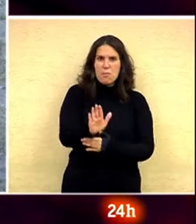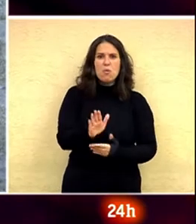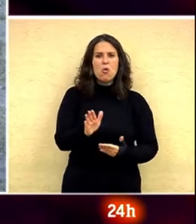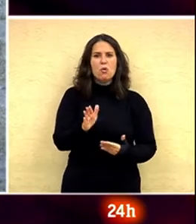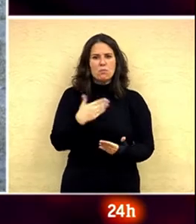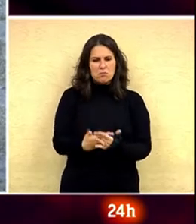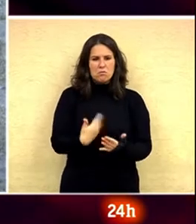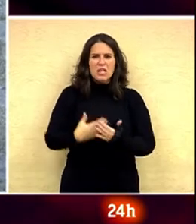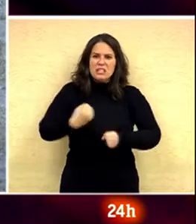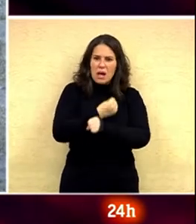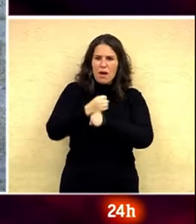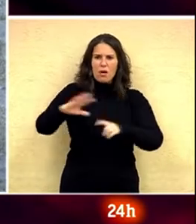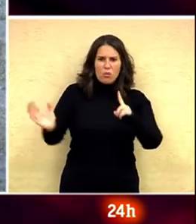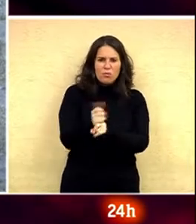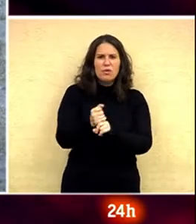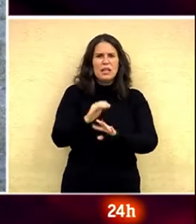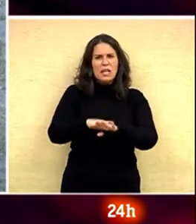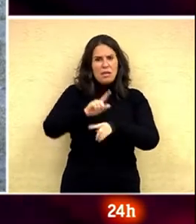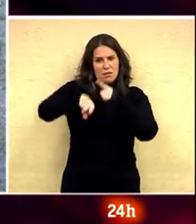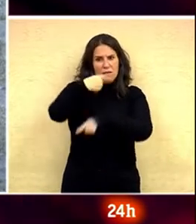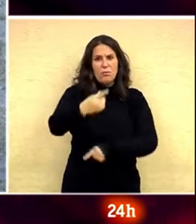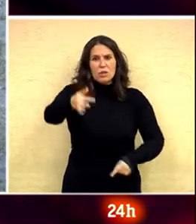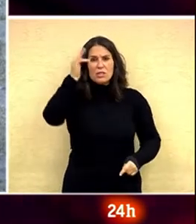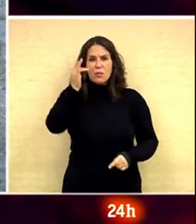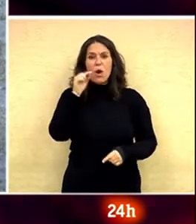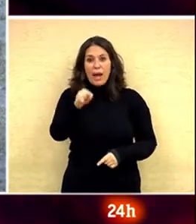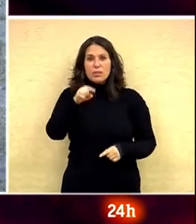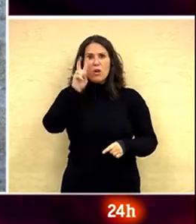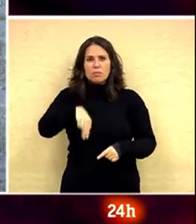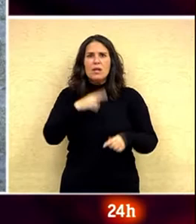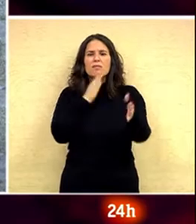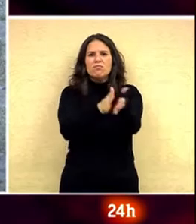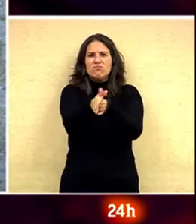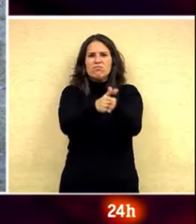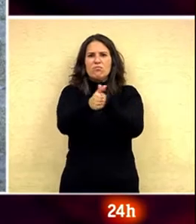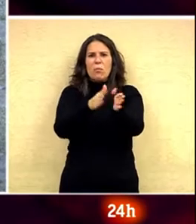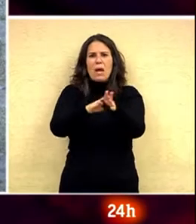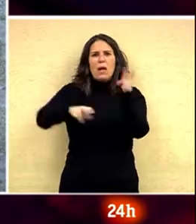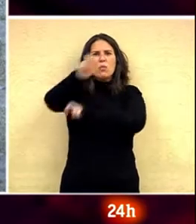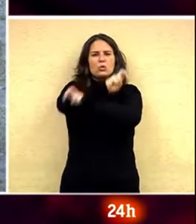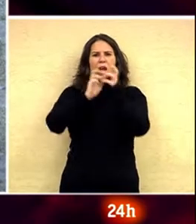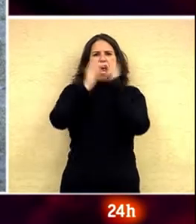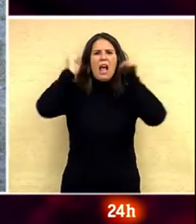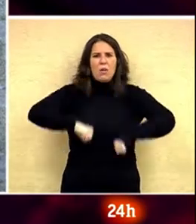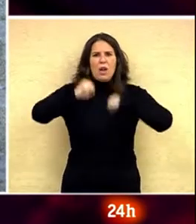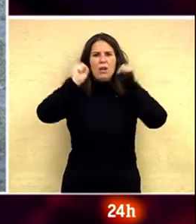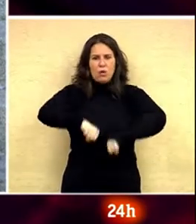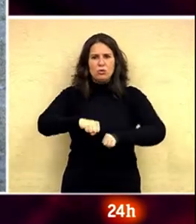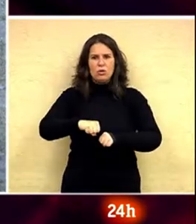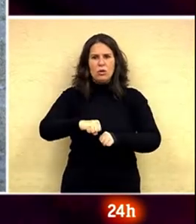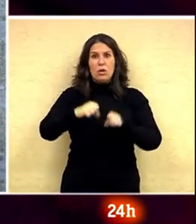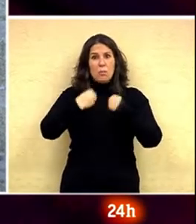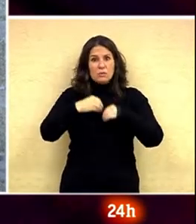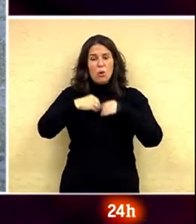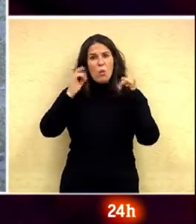trabajo necesario para alcanzarlo y de sus efectos beneficiosos, debe ser un acicate para buscar acuerdos igualmente difíciles